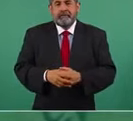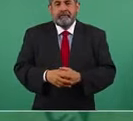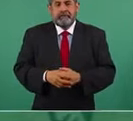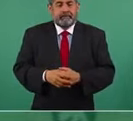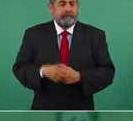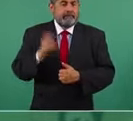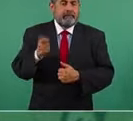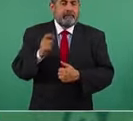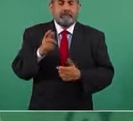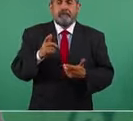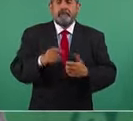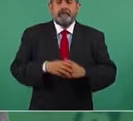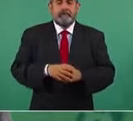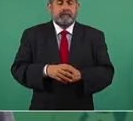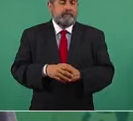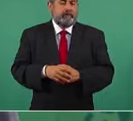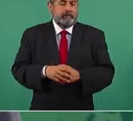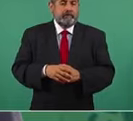Y